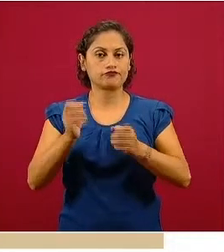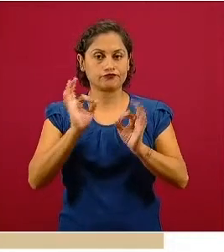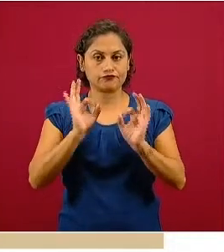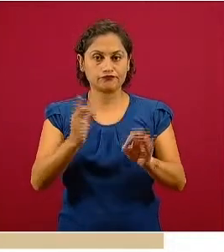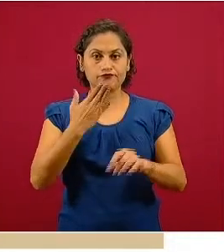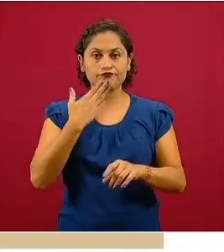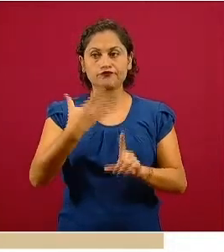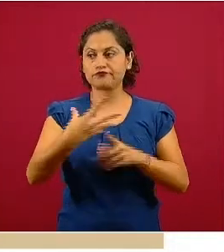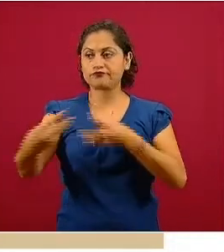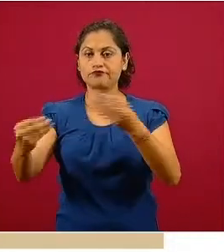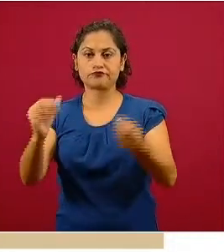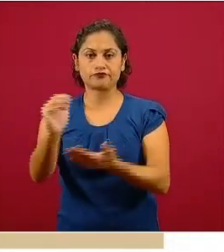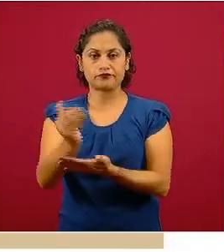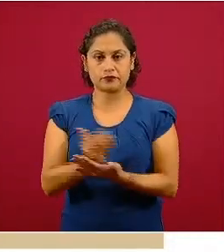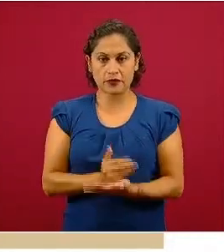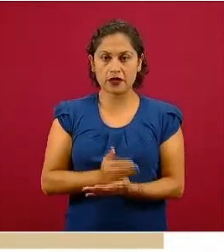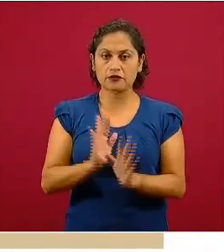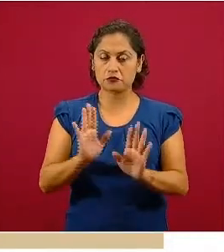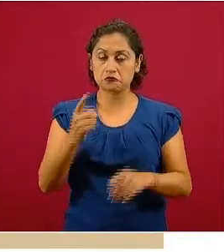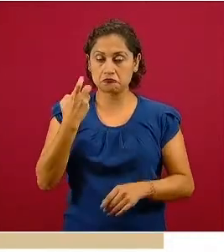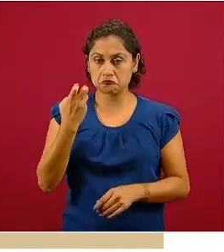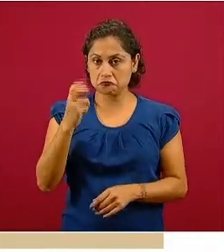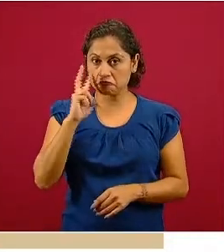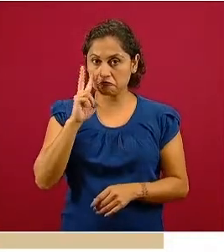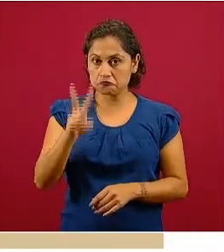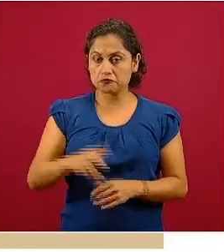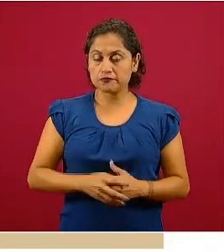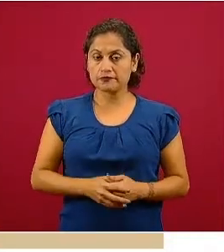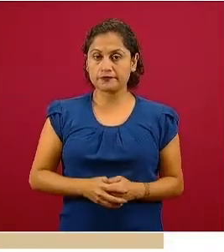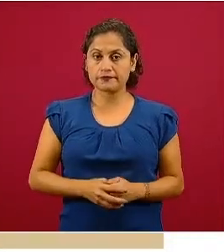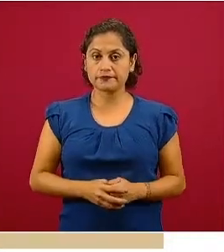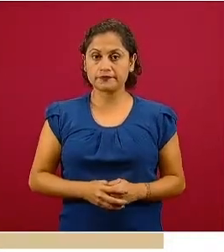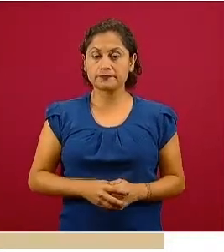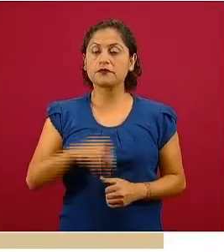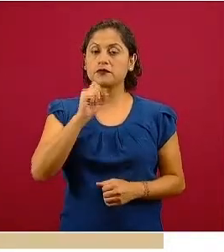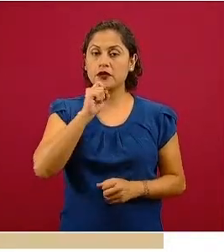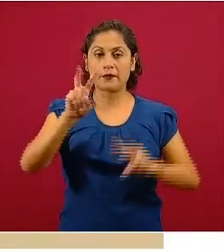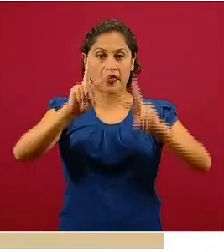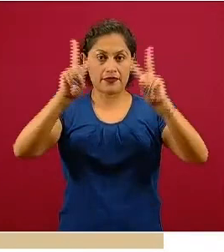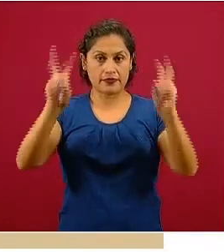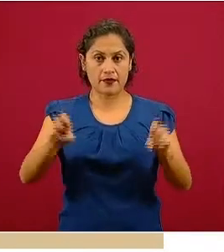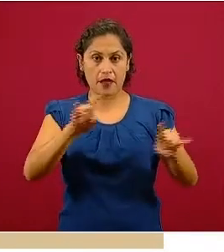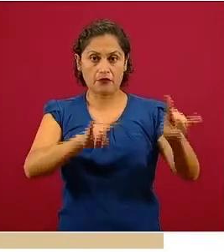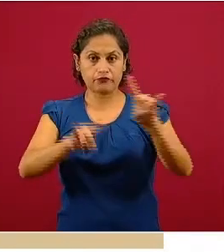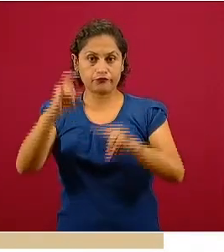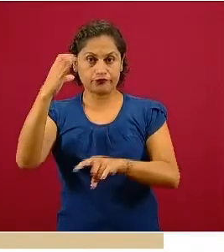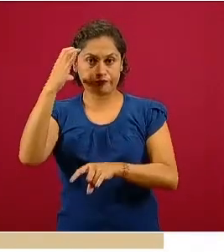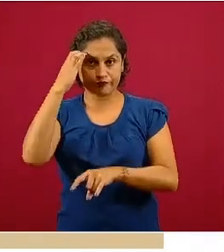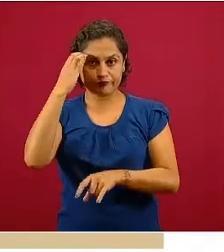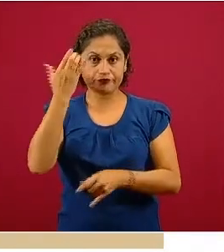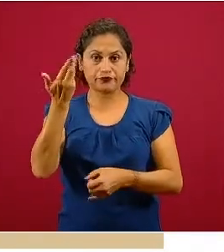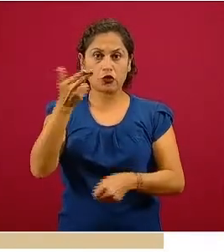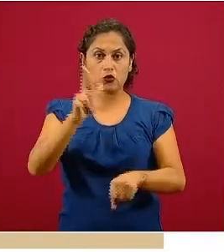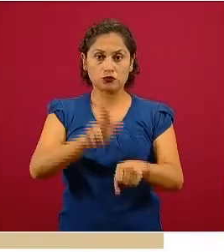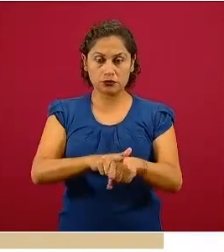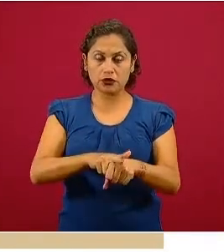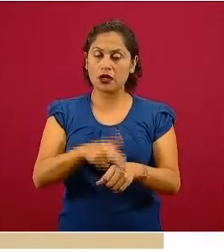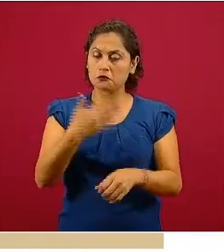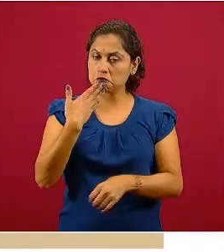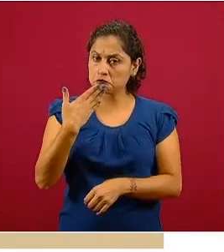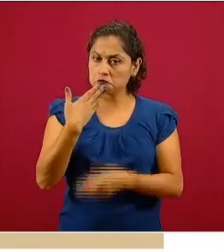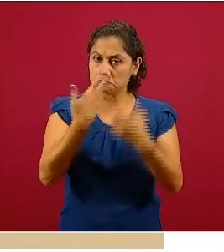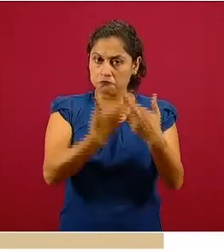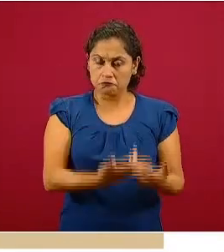por lo menos hasta lo último evidenciado. Buena disponibilidad de camas de hospital, basado en la poca ocupación que